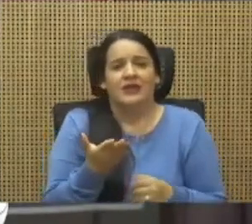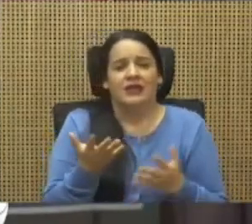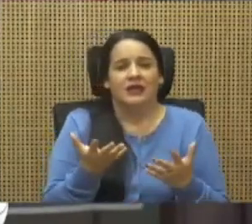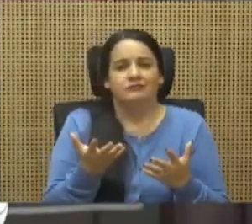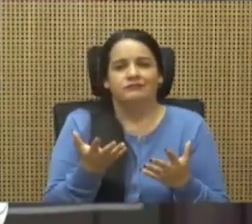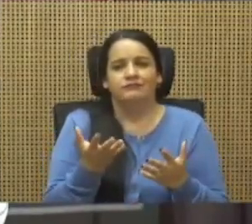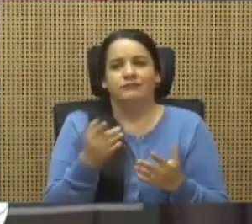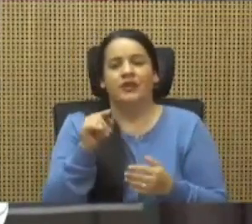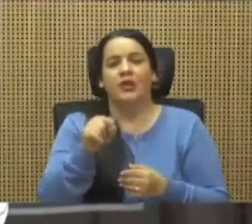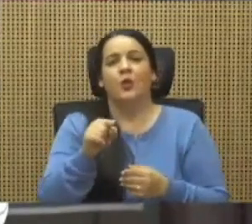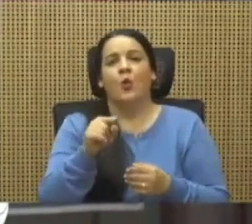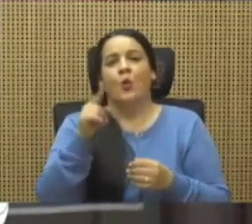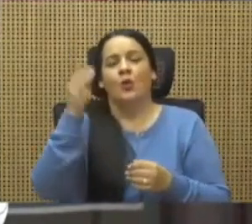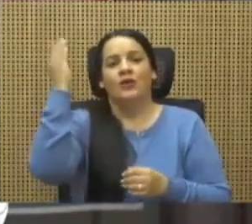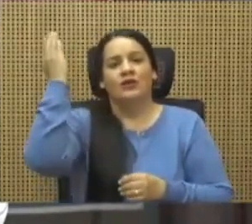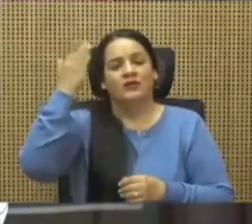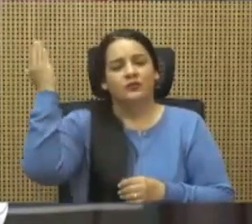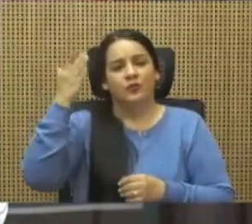el discurso